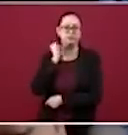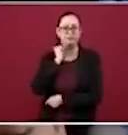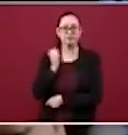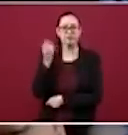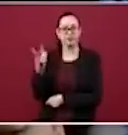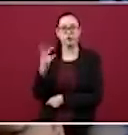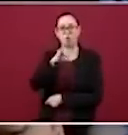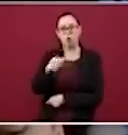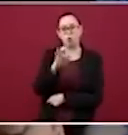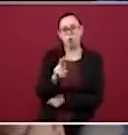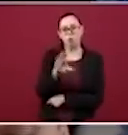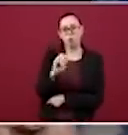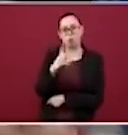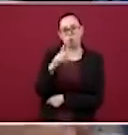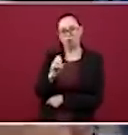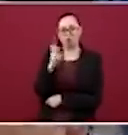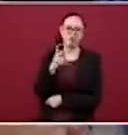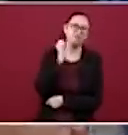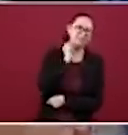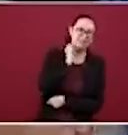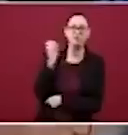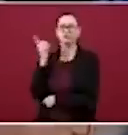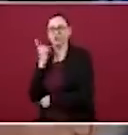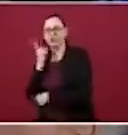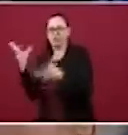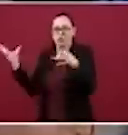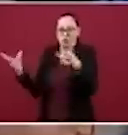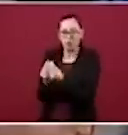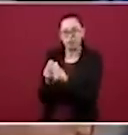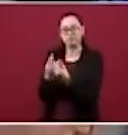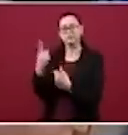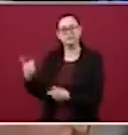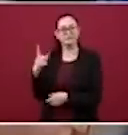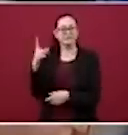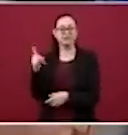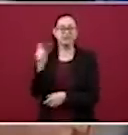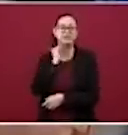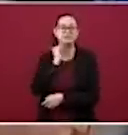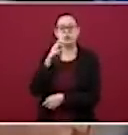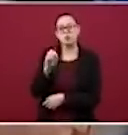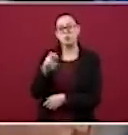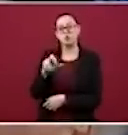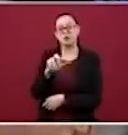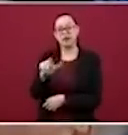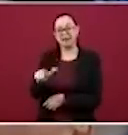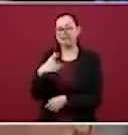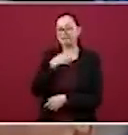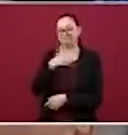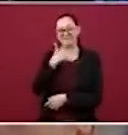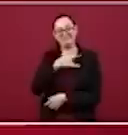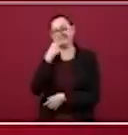JUCOPO y, bueno, ven muy complicado. En conferencia de prensa dijo el senador Monreal que están muy complicadas las